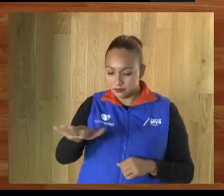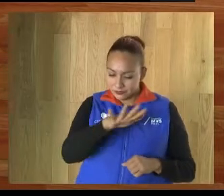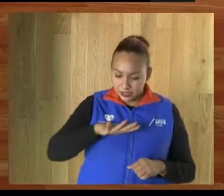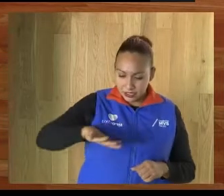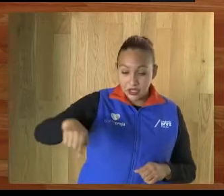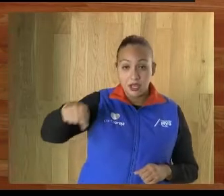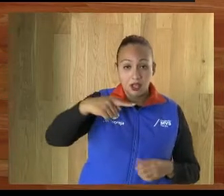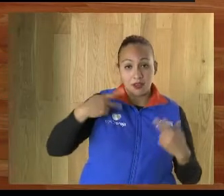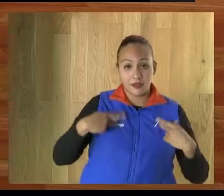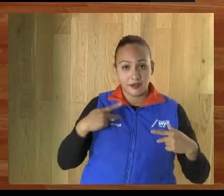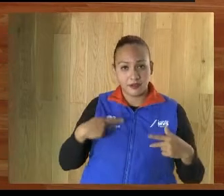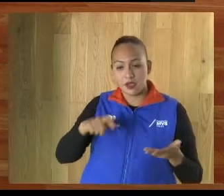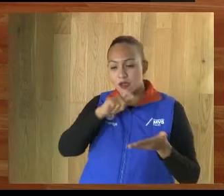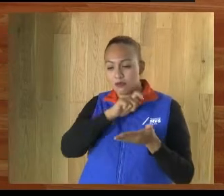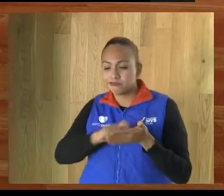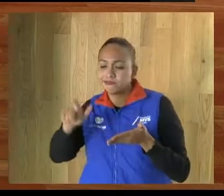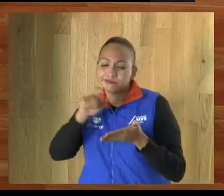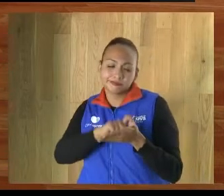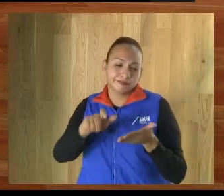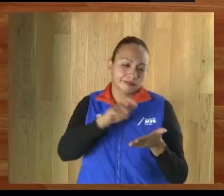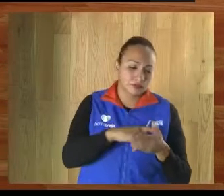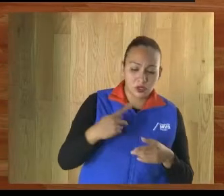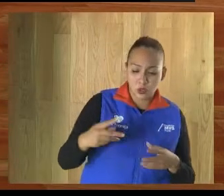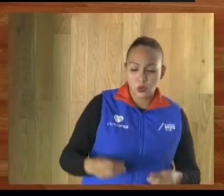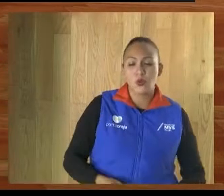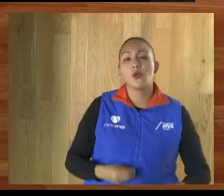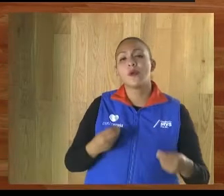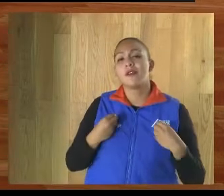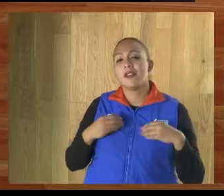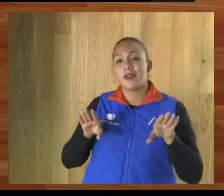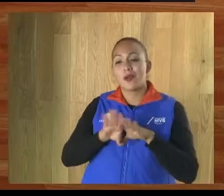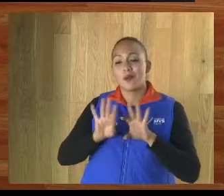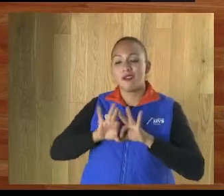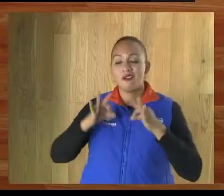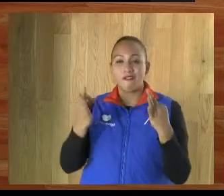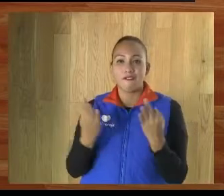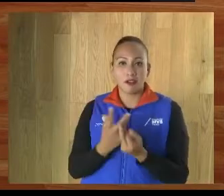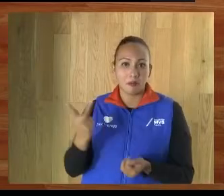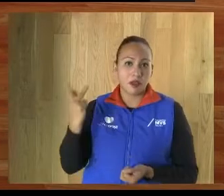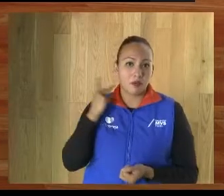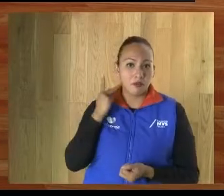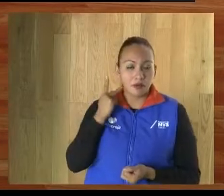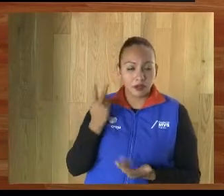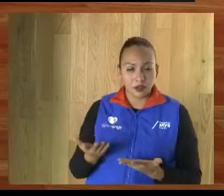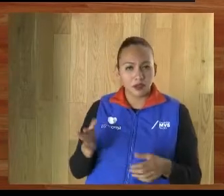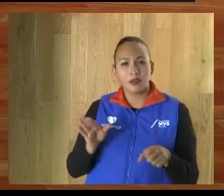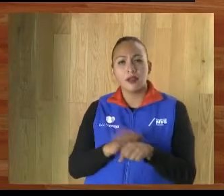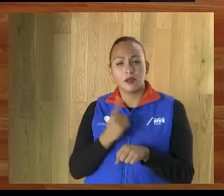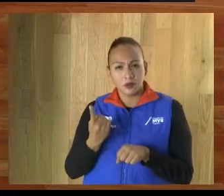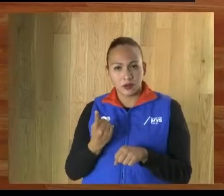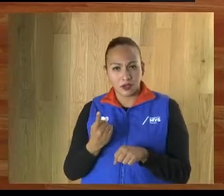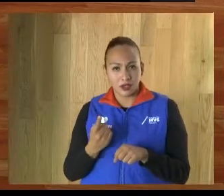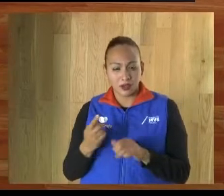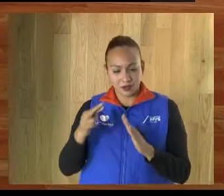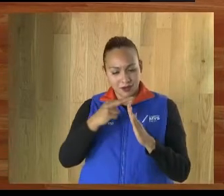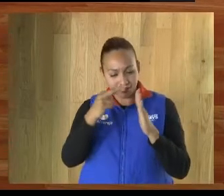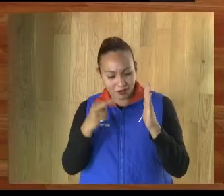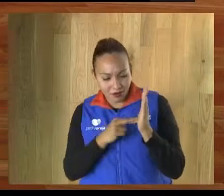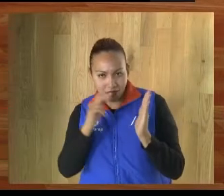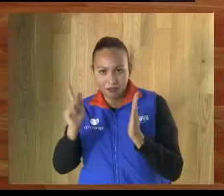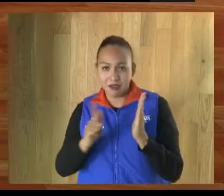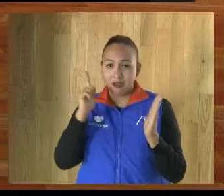el modo de trabajar, el modo de vivir es un acto político porque cambia la forma, las regulaciones, cambia las